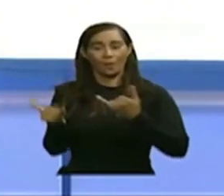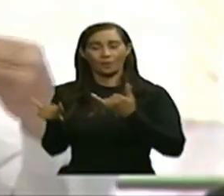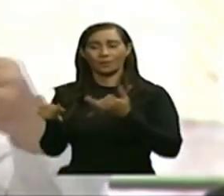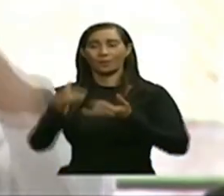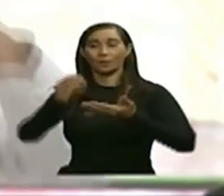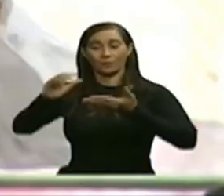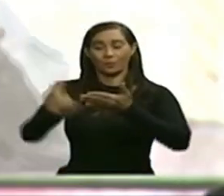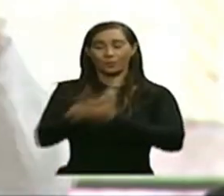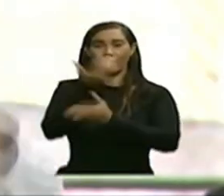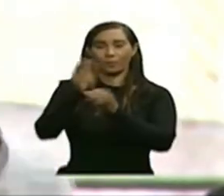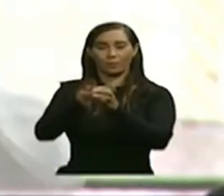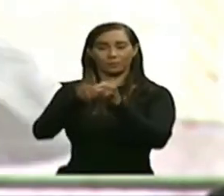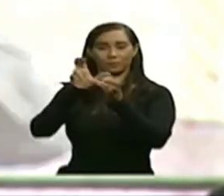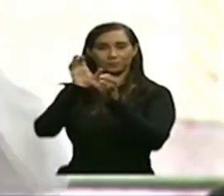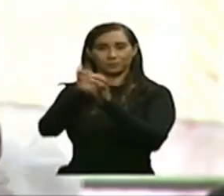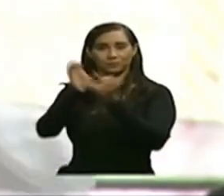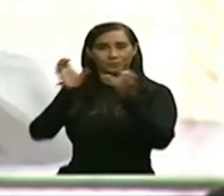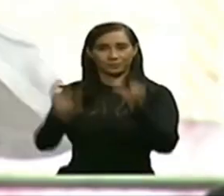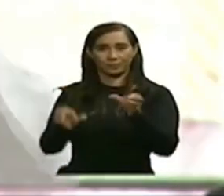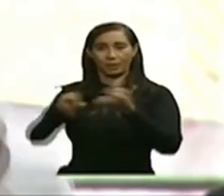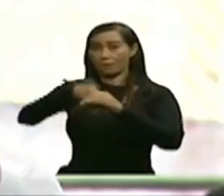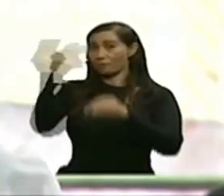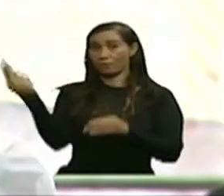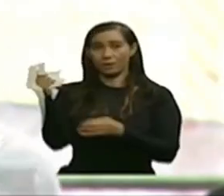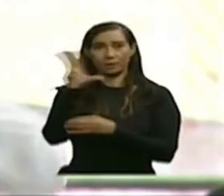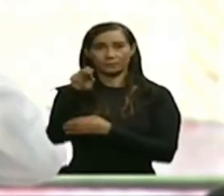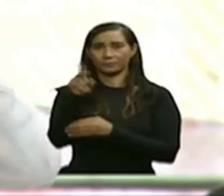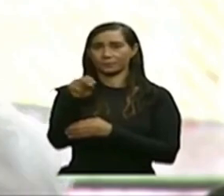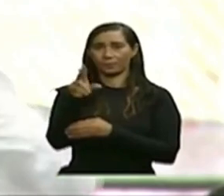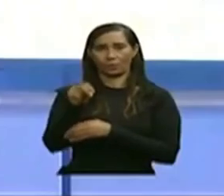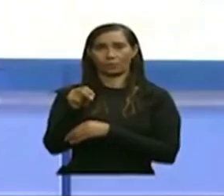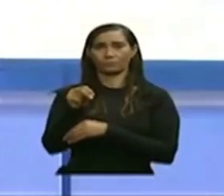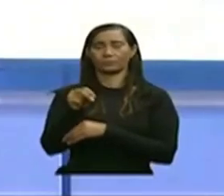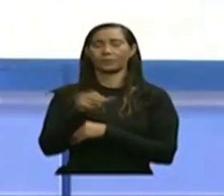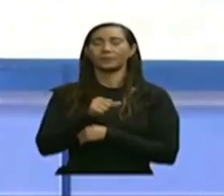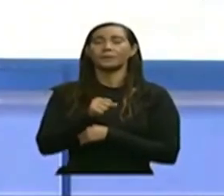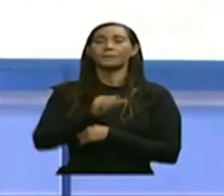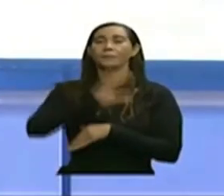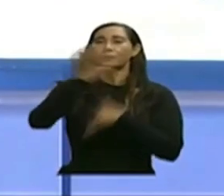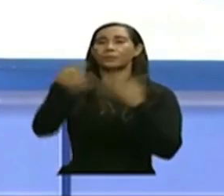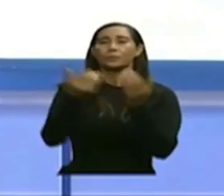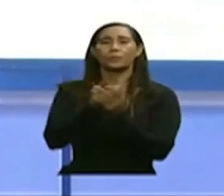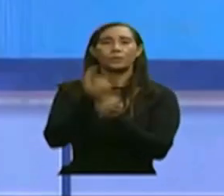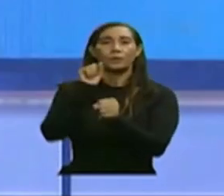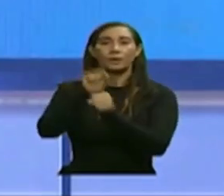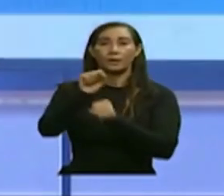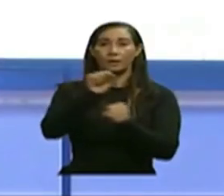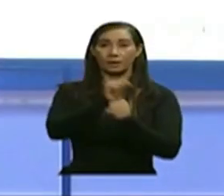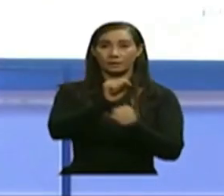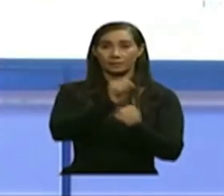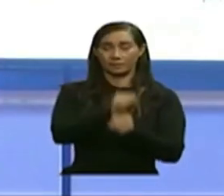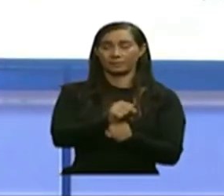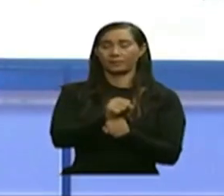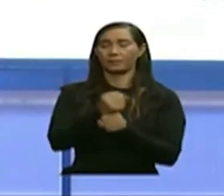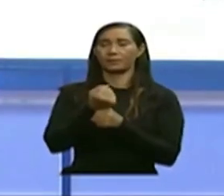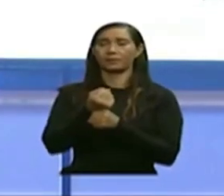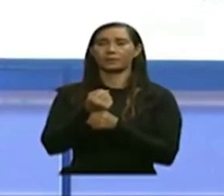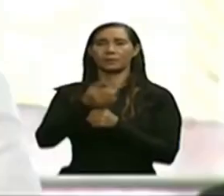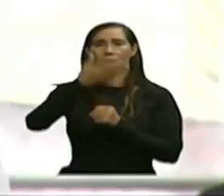integrar y a ninguno lo vamos a dejar sin una actividad, ni lo